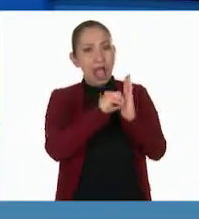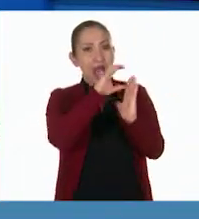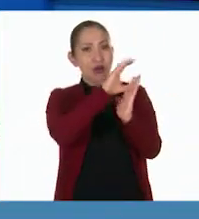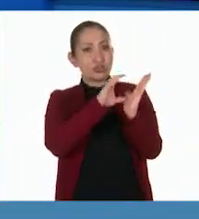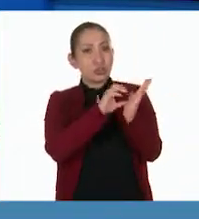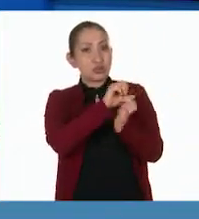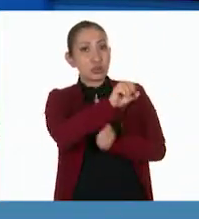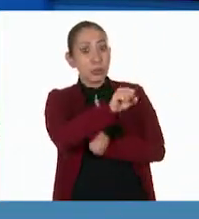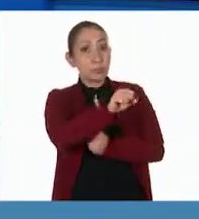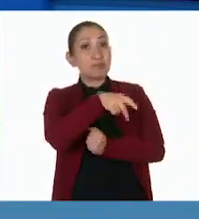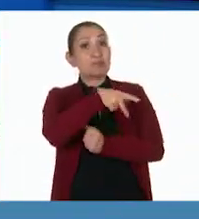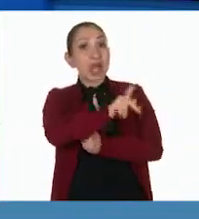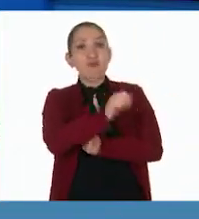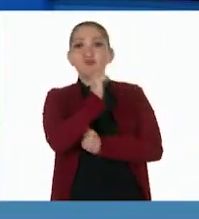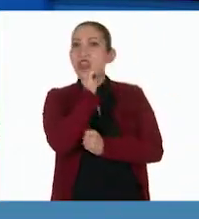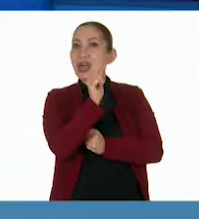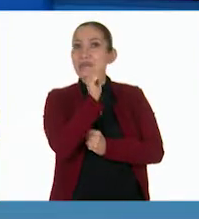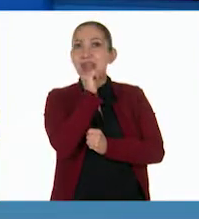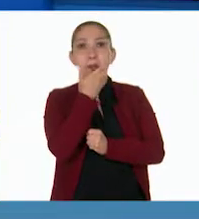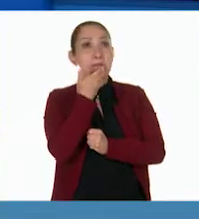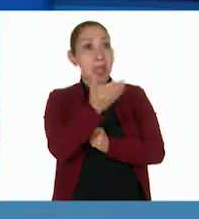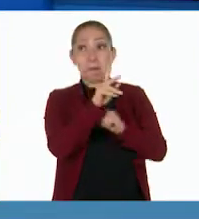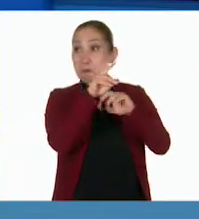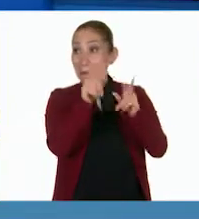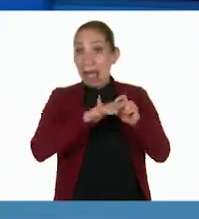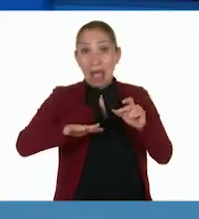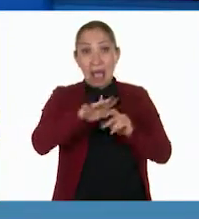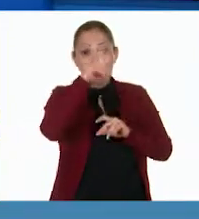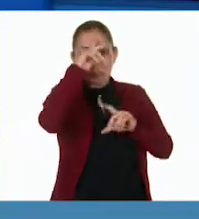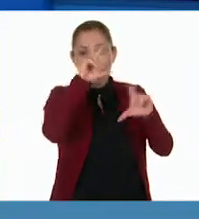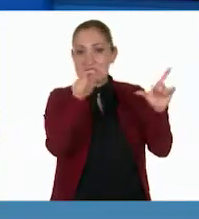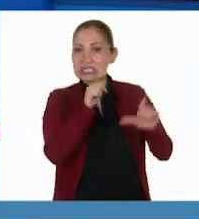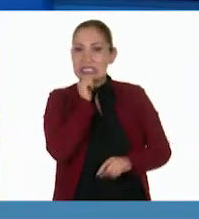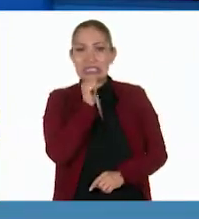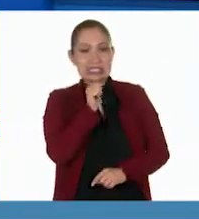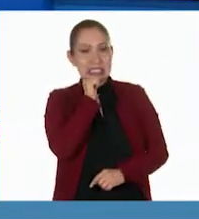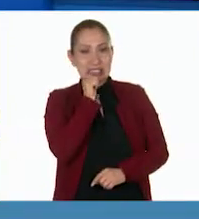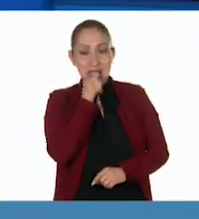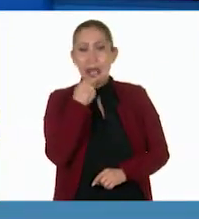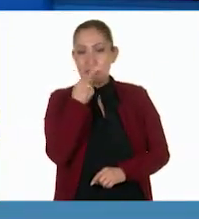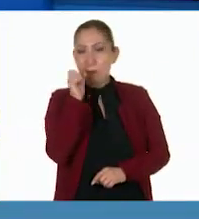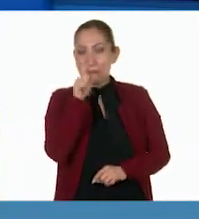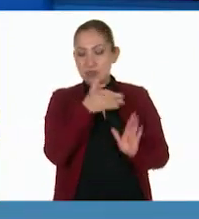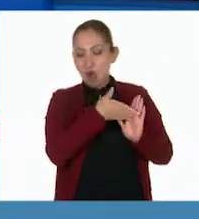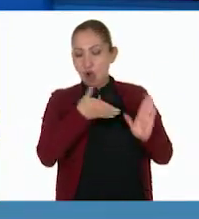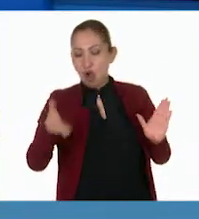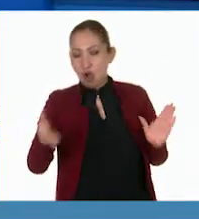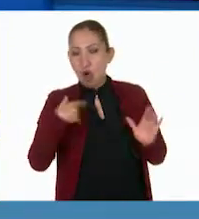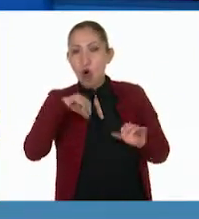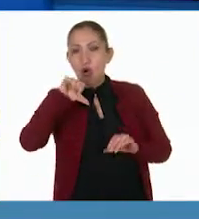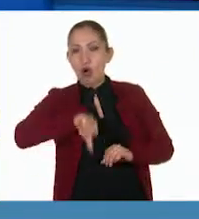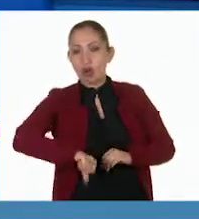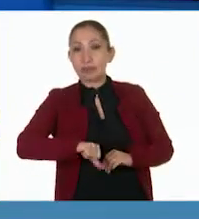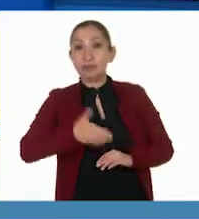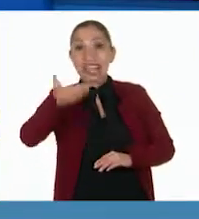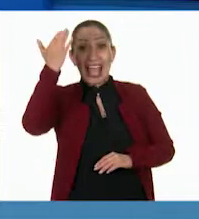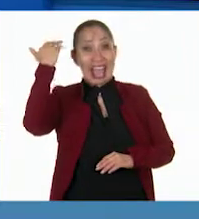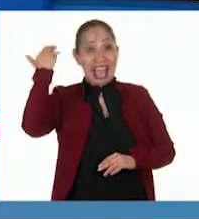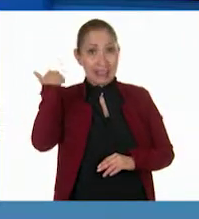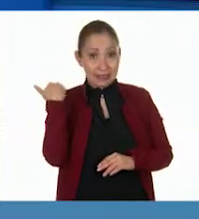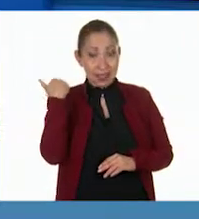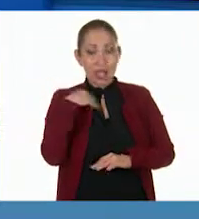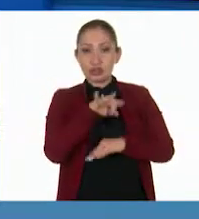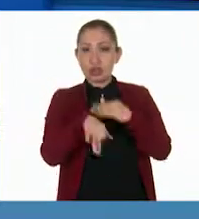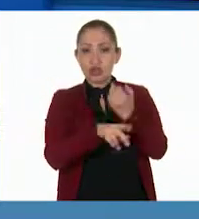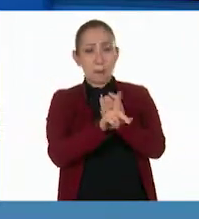Constitución, pero todavía no se lograba pacificar el territorio. De esa época hablaremos justo el día de hoy. En aquel entonces,